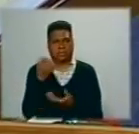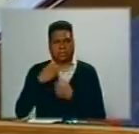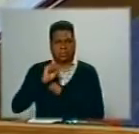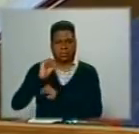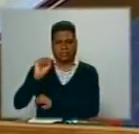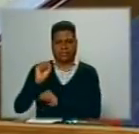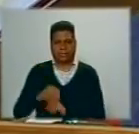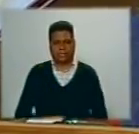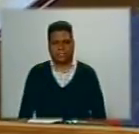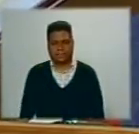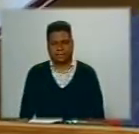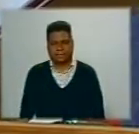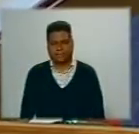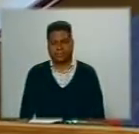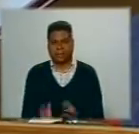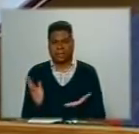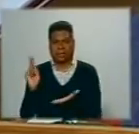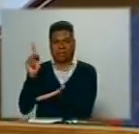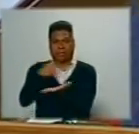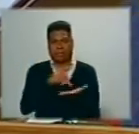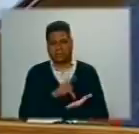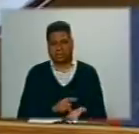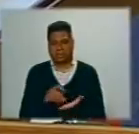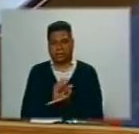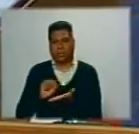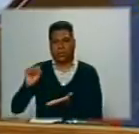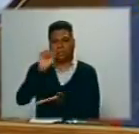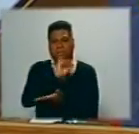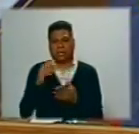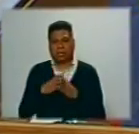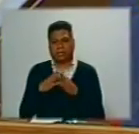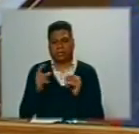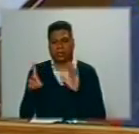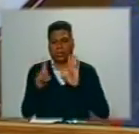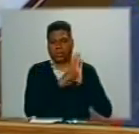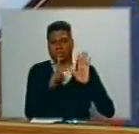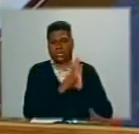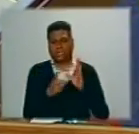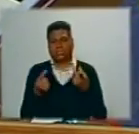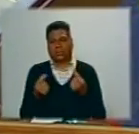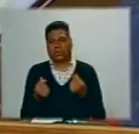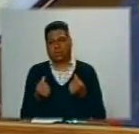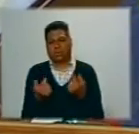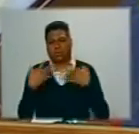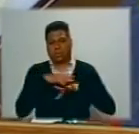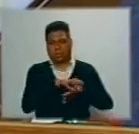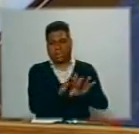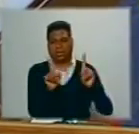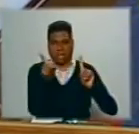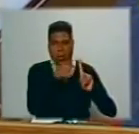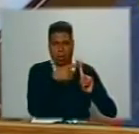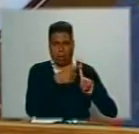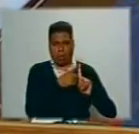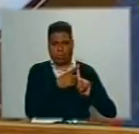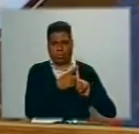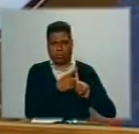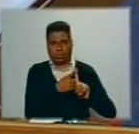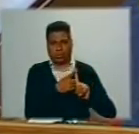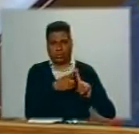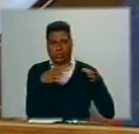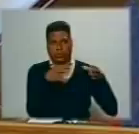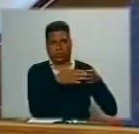26. Integrantes. El sistema para la defensa de los derechos socioeconómicos estará integrado por 1. El órgano rector. 2.